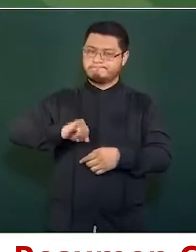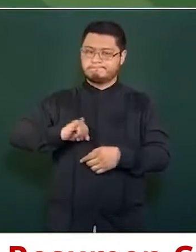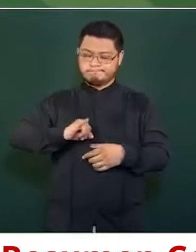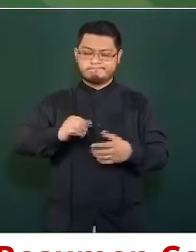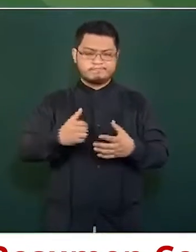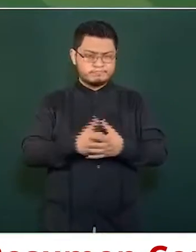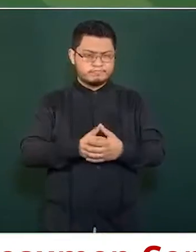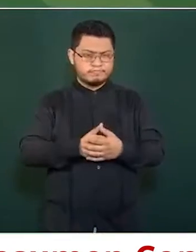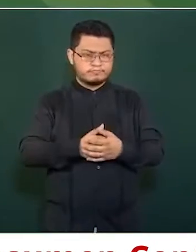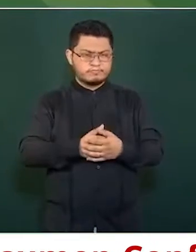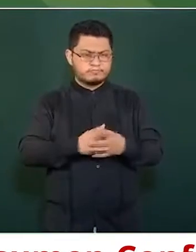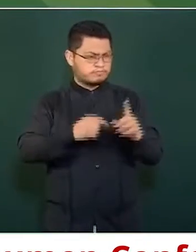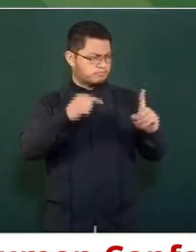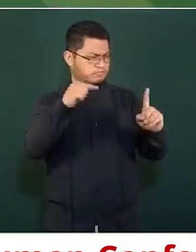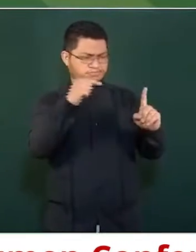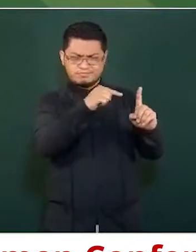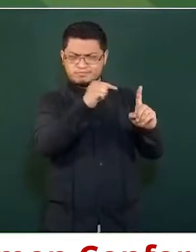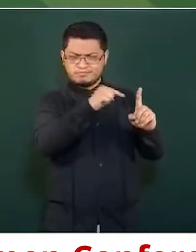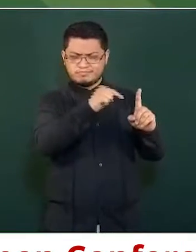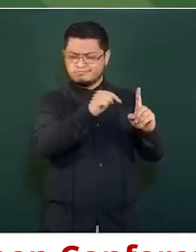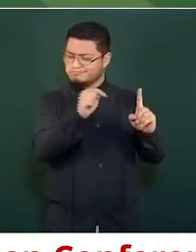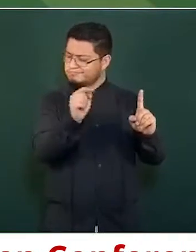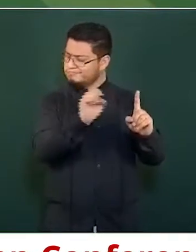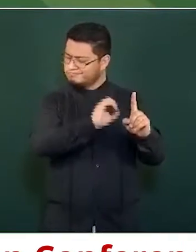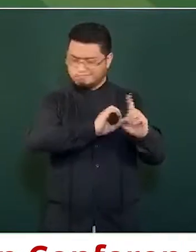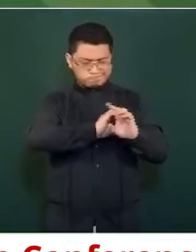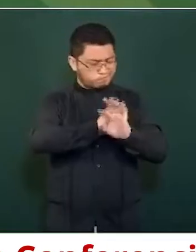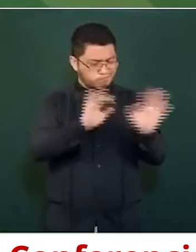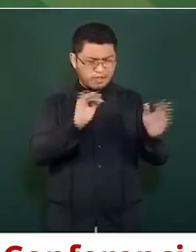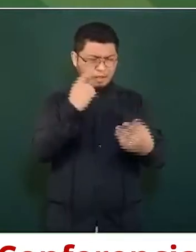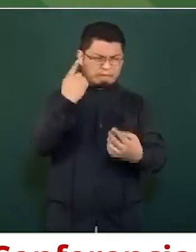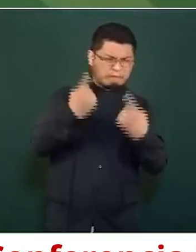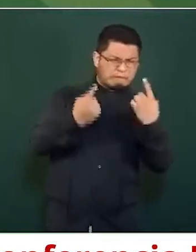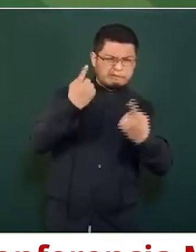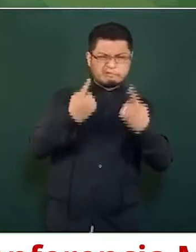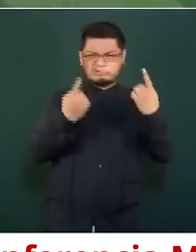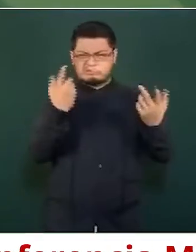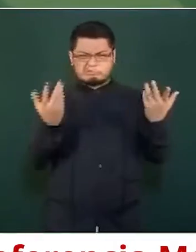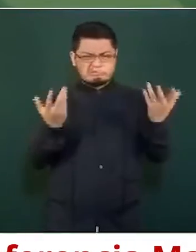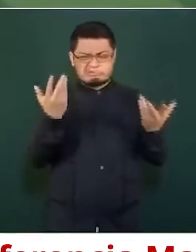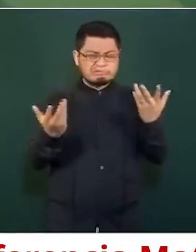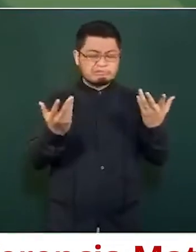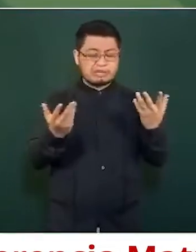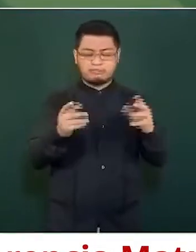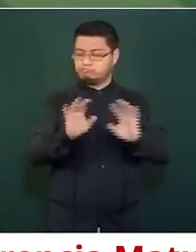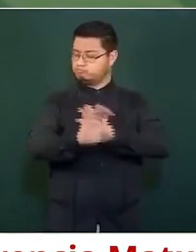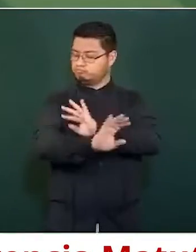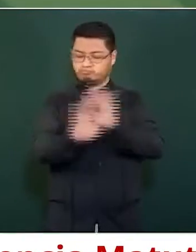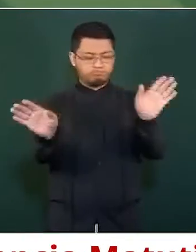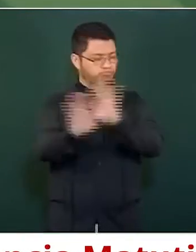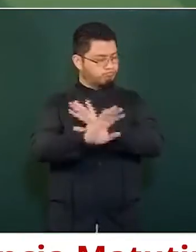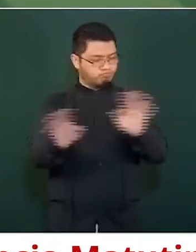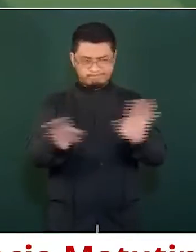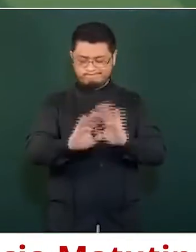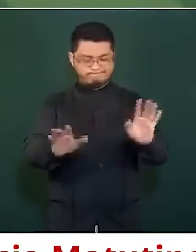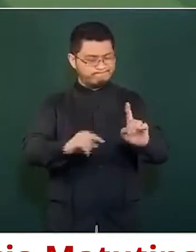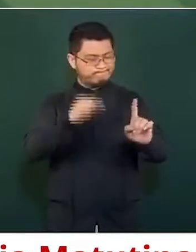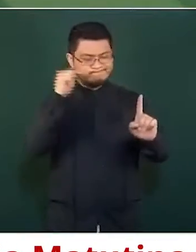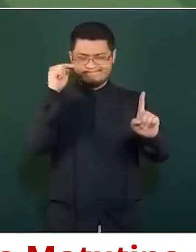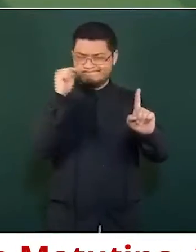el que no haya ninguna duda, ninguna sospecha sobre